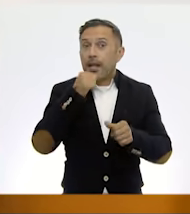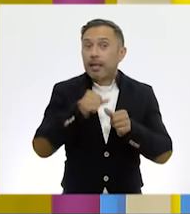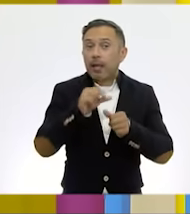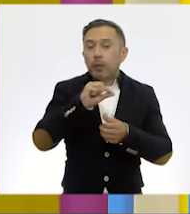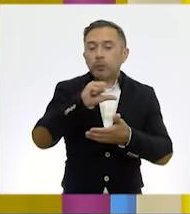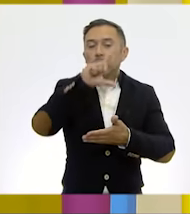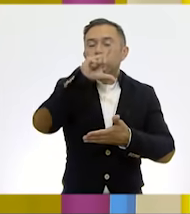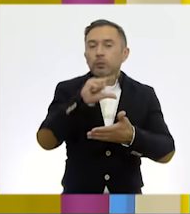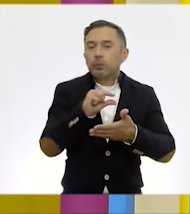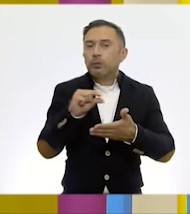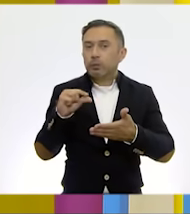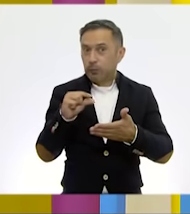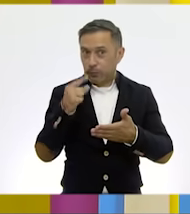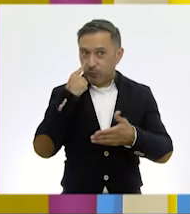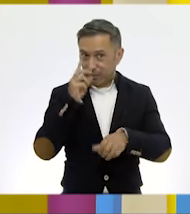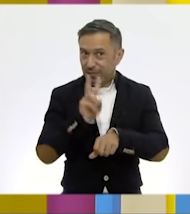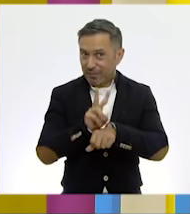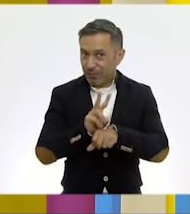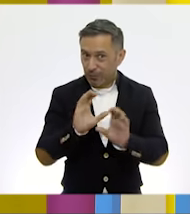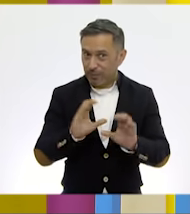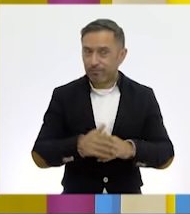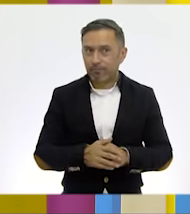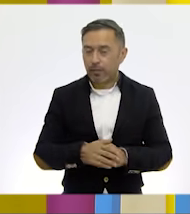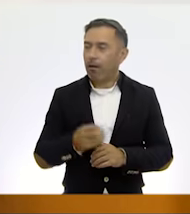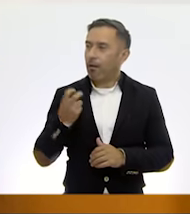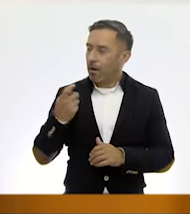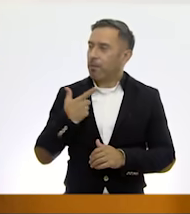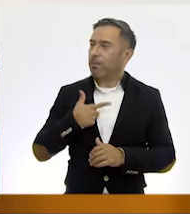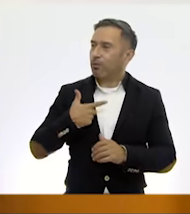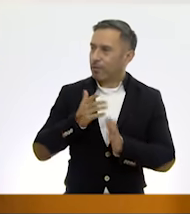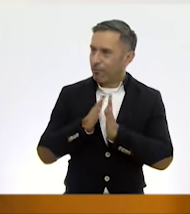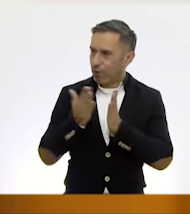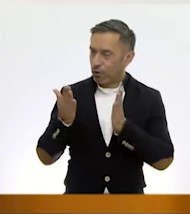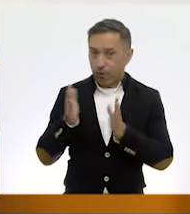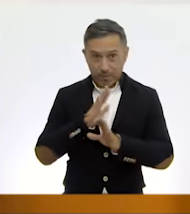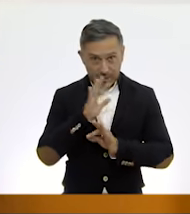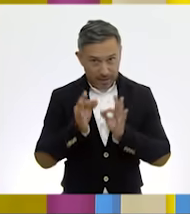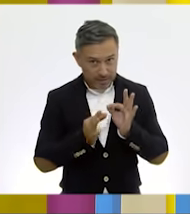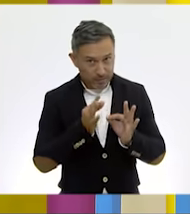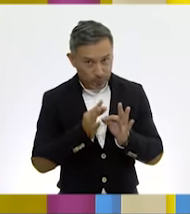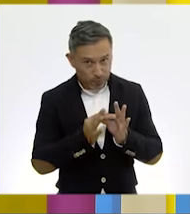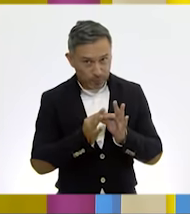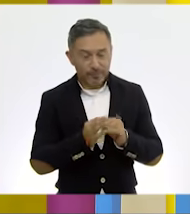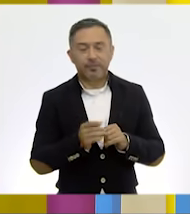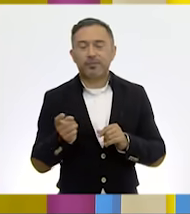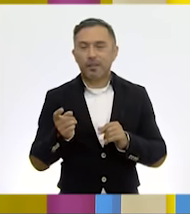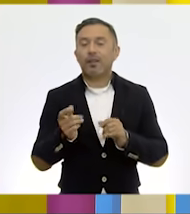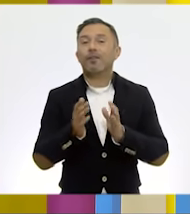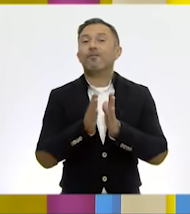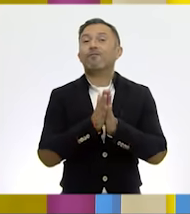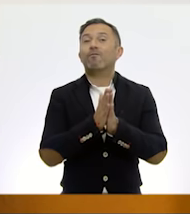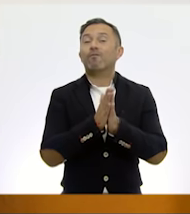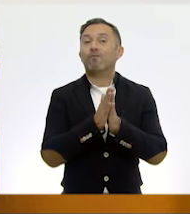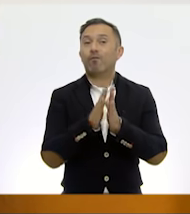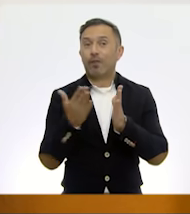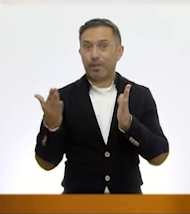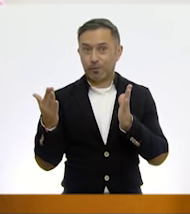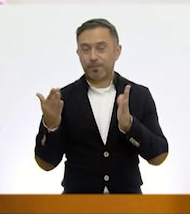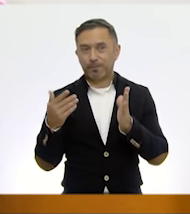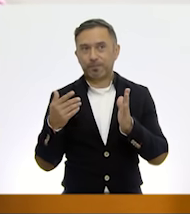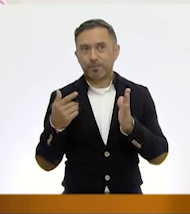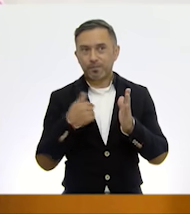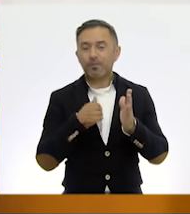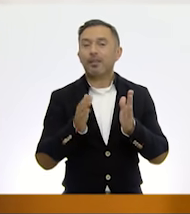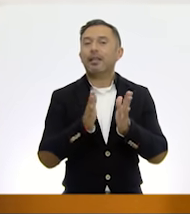Me está gustando esto de hacer folletos, me está gustando mucho. ¿Listo para hacer tu folleto? Sí. Repasa el folleto que encontraste en tu